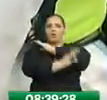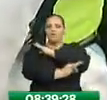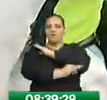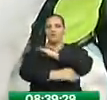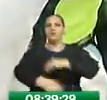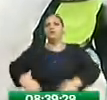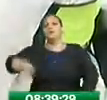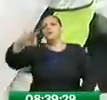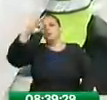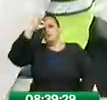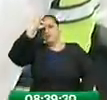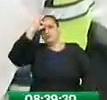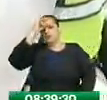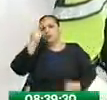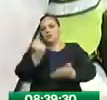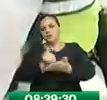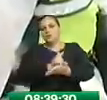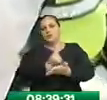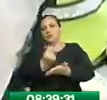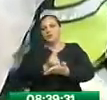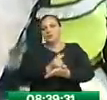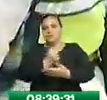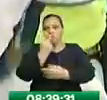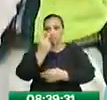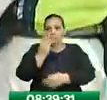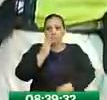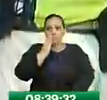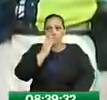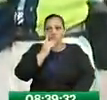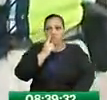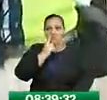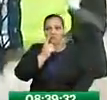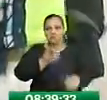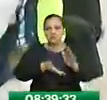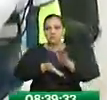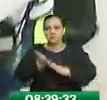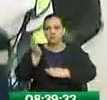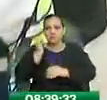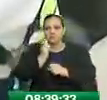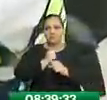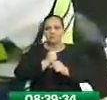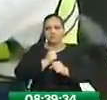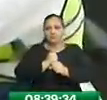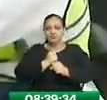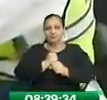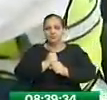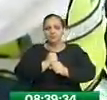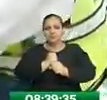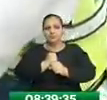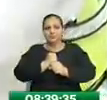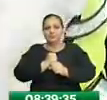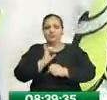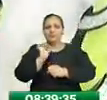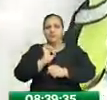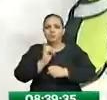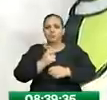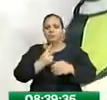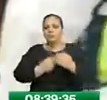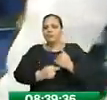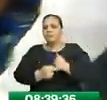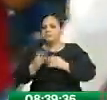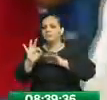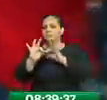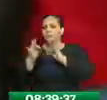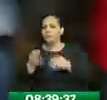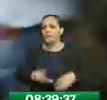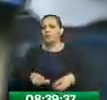de poco a poco subiendo. Madres, padres que van al trabajo, otros a dejar a los niños donde sus familiares, me decían, ¿no? Porque tienen